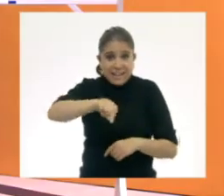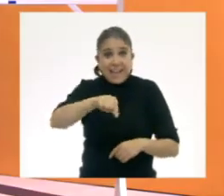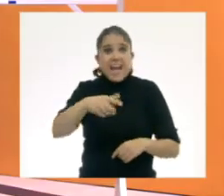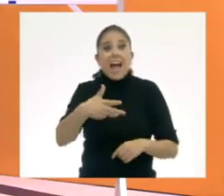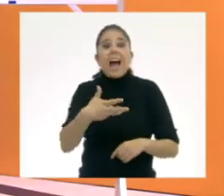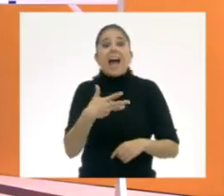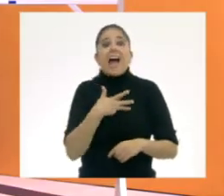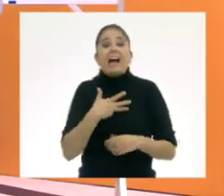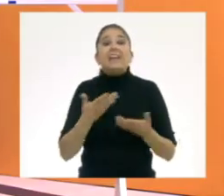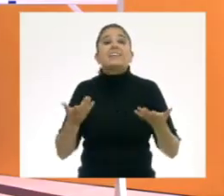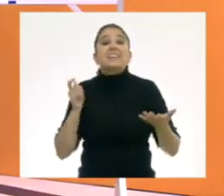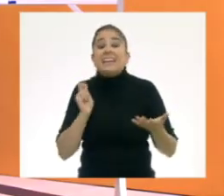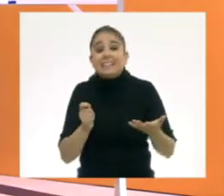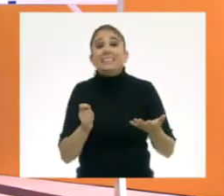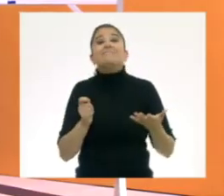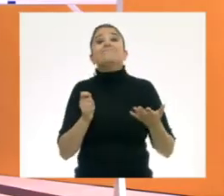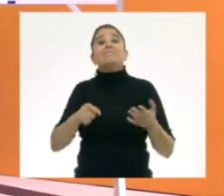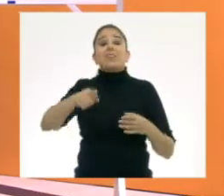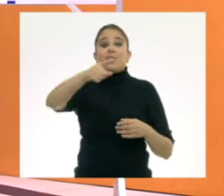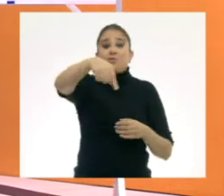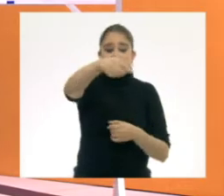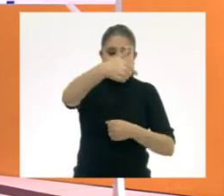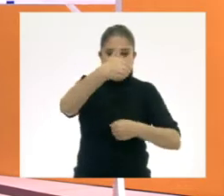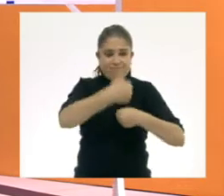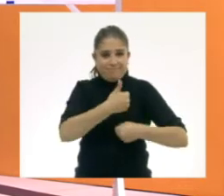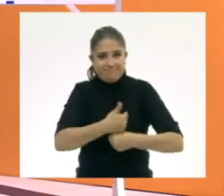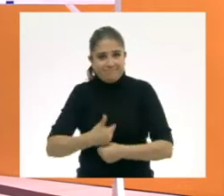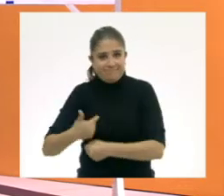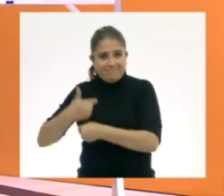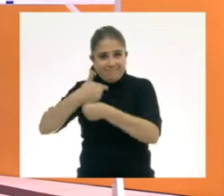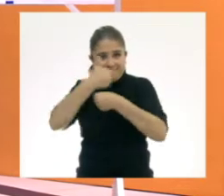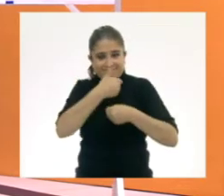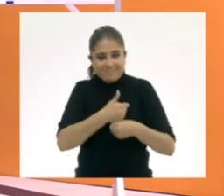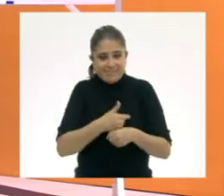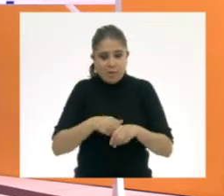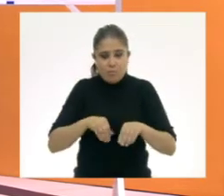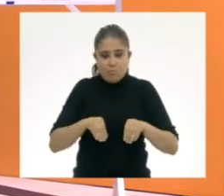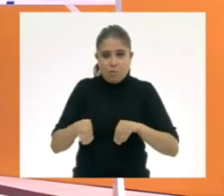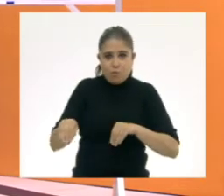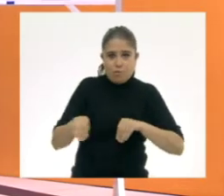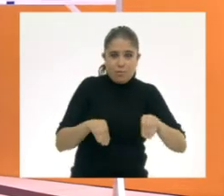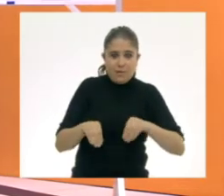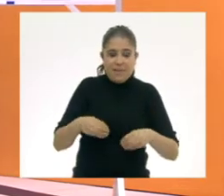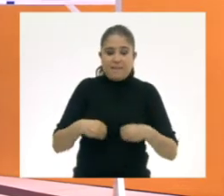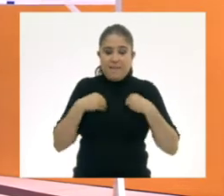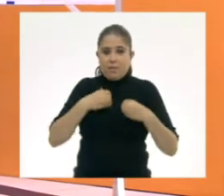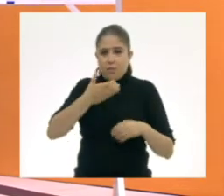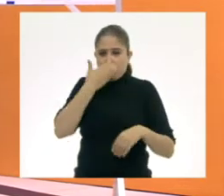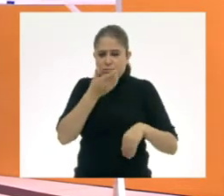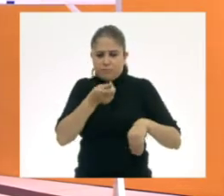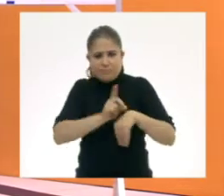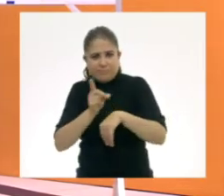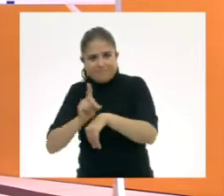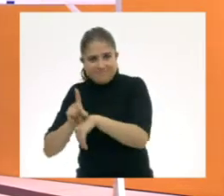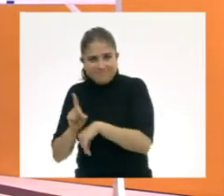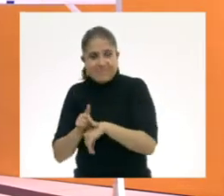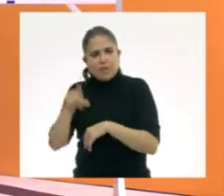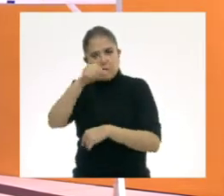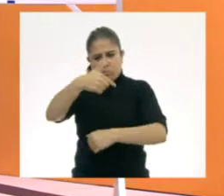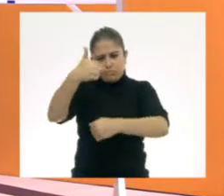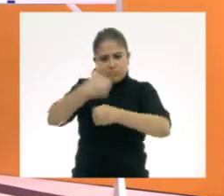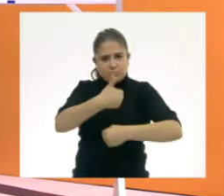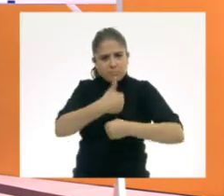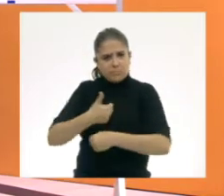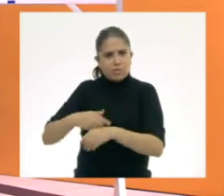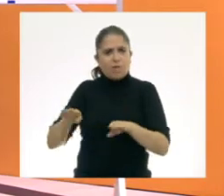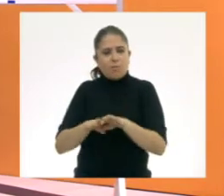tenemos que es que ustedes identifiquen, ¿sí?, los movimientos de la vida cotidiana. Identifiquen y